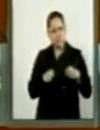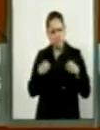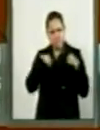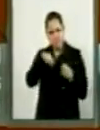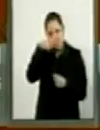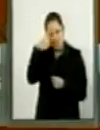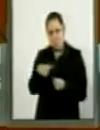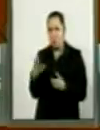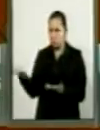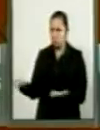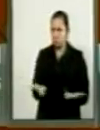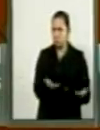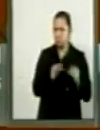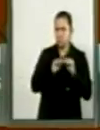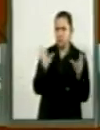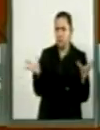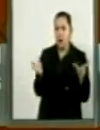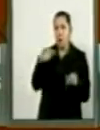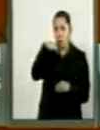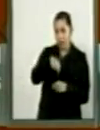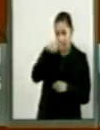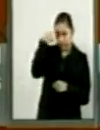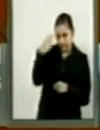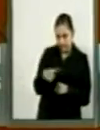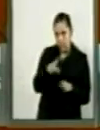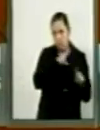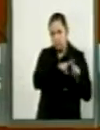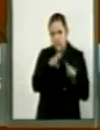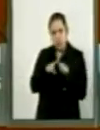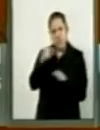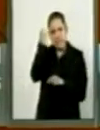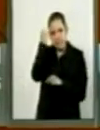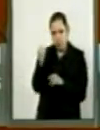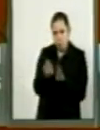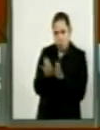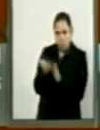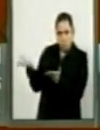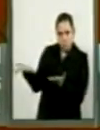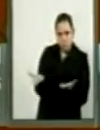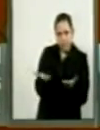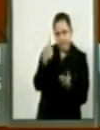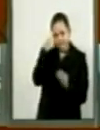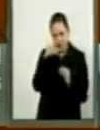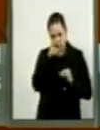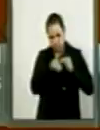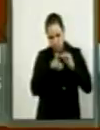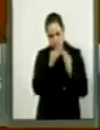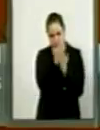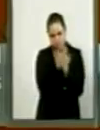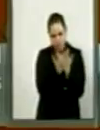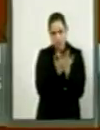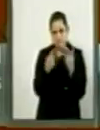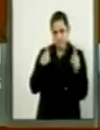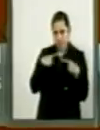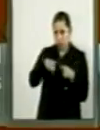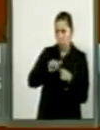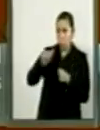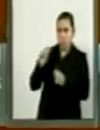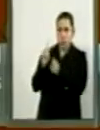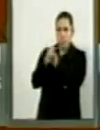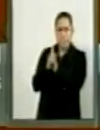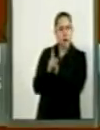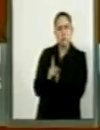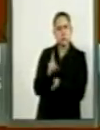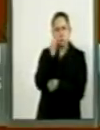mexicano pudo implementar una ejemplar política humanitaria que reivindicó los derechos humanos de miles de extranjeros.